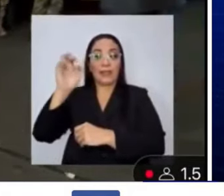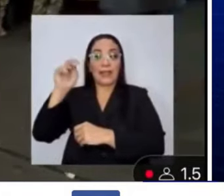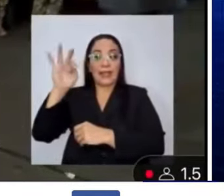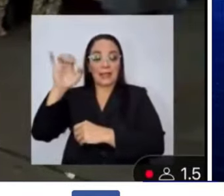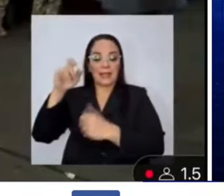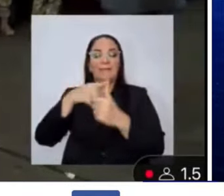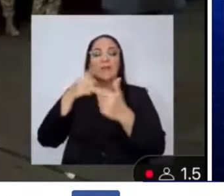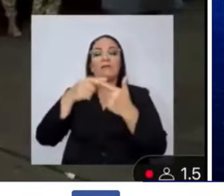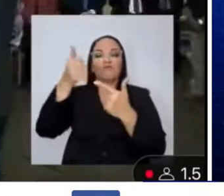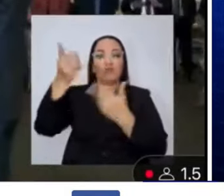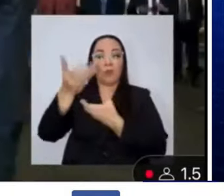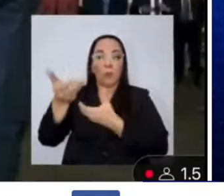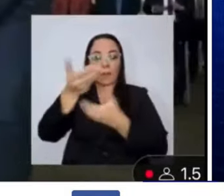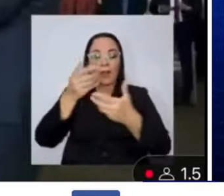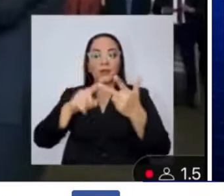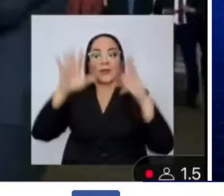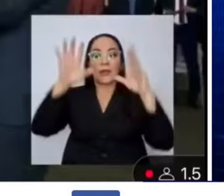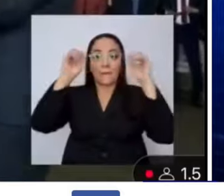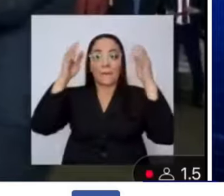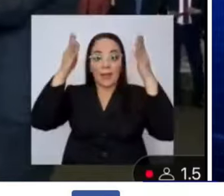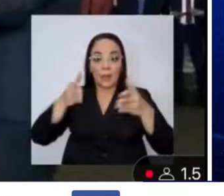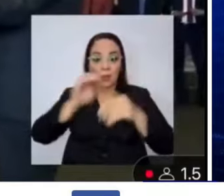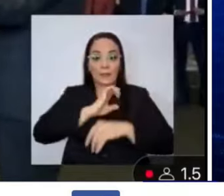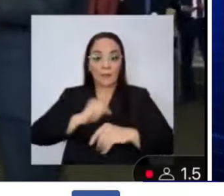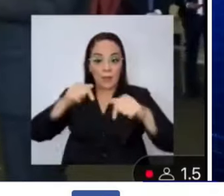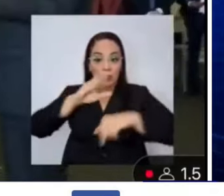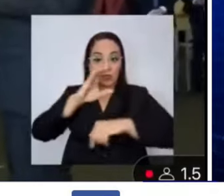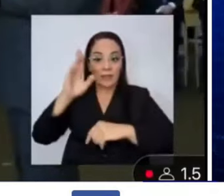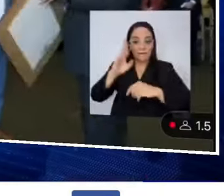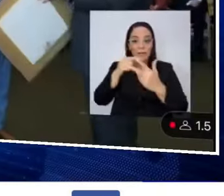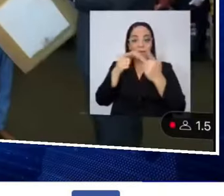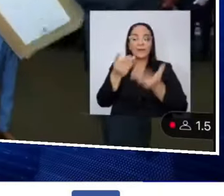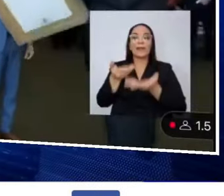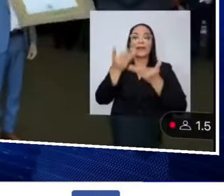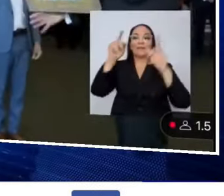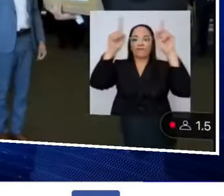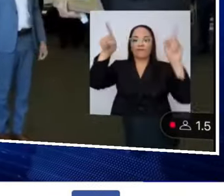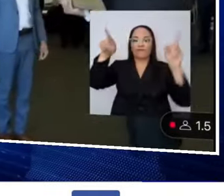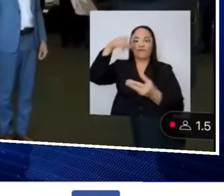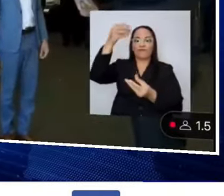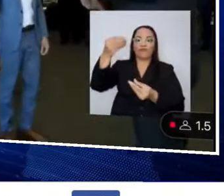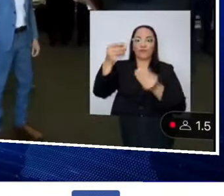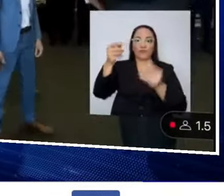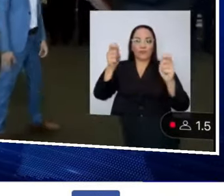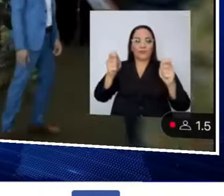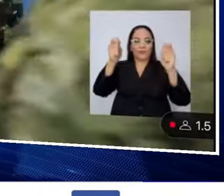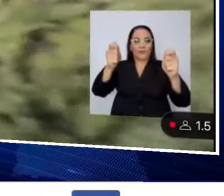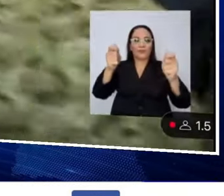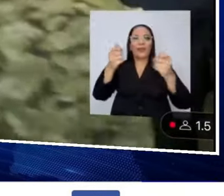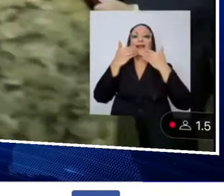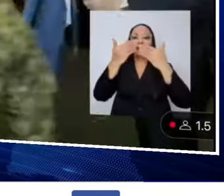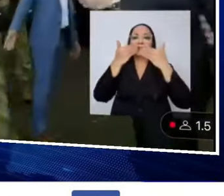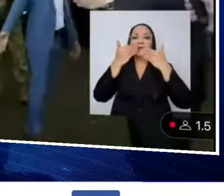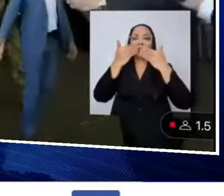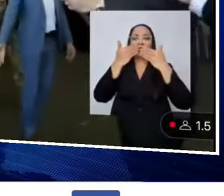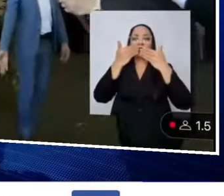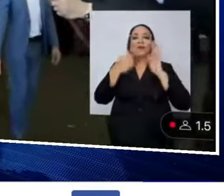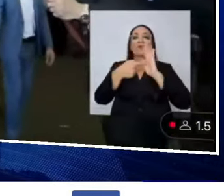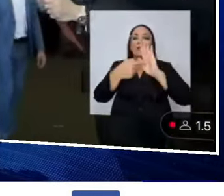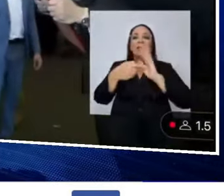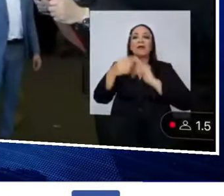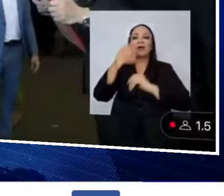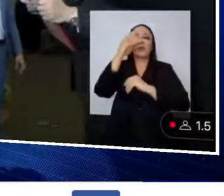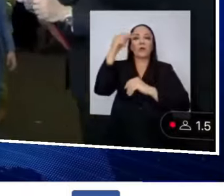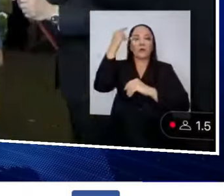al embajador de El Salvador en Costa Rica el retablo de agradecimiento en nombre del gobierno de Costa